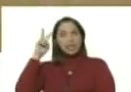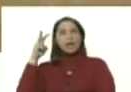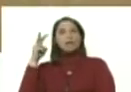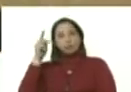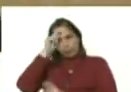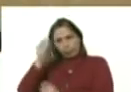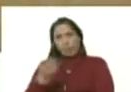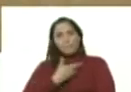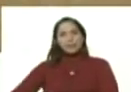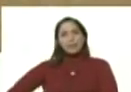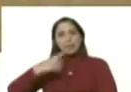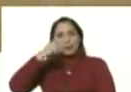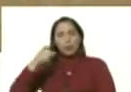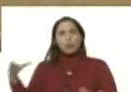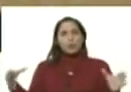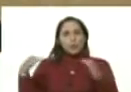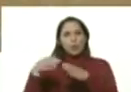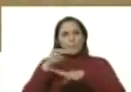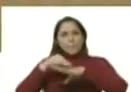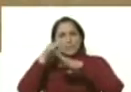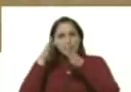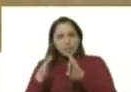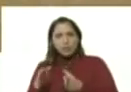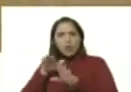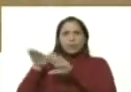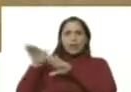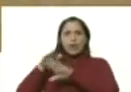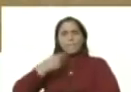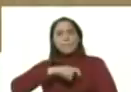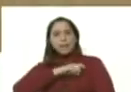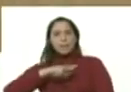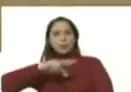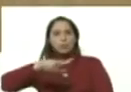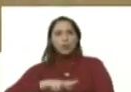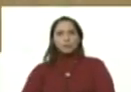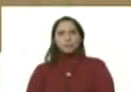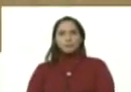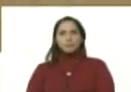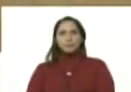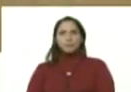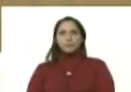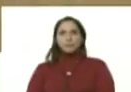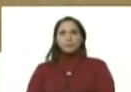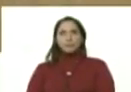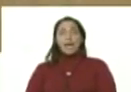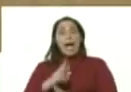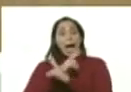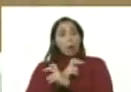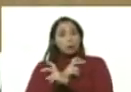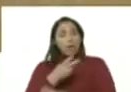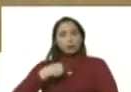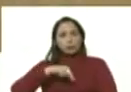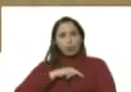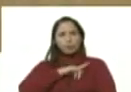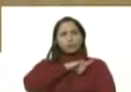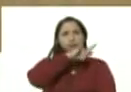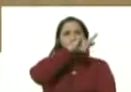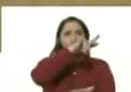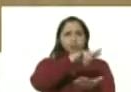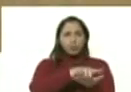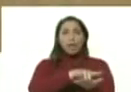Maduro, reunido con los ministros de Exteriores de España, de Portugal. Austria, estuvimos allí